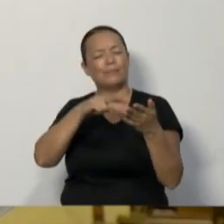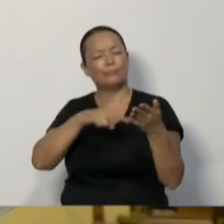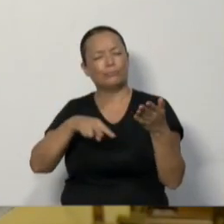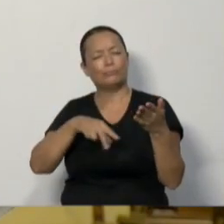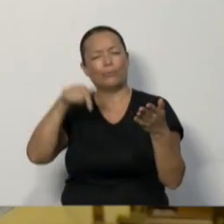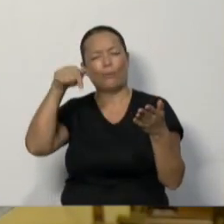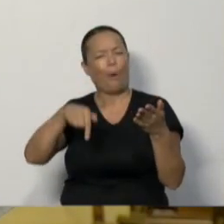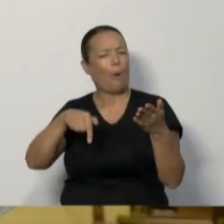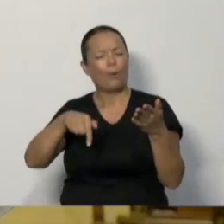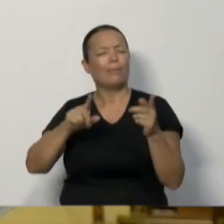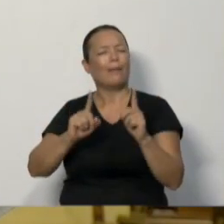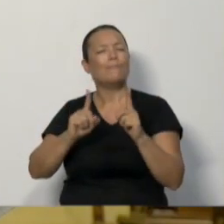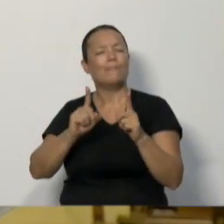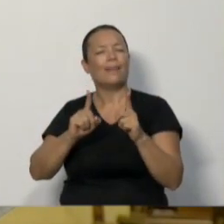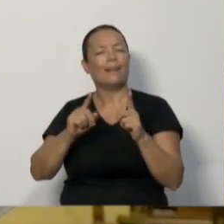una vigencia enorme.